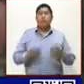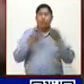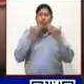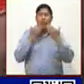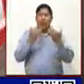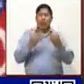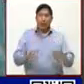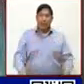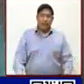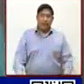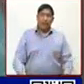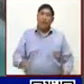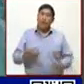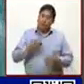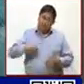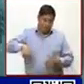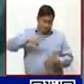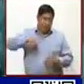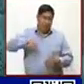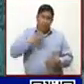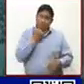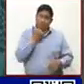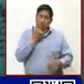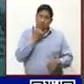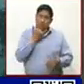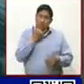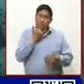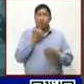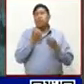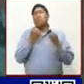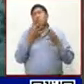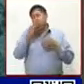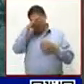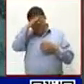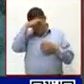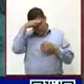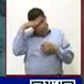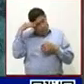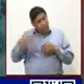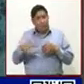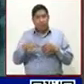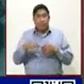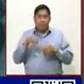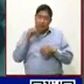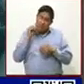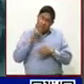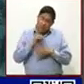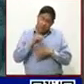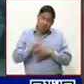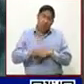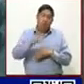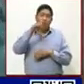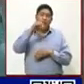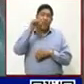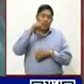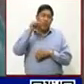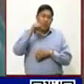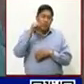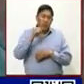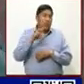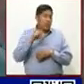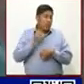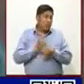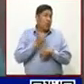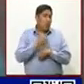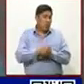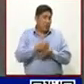fácil. Vamos a volver. Ya, mil gracias, papito. Tú haces mucho, te esfuerzas por él. Le has criado. Yo sí, yo sí. Pero no es